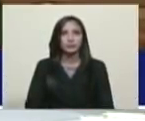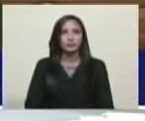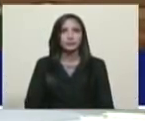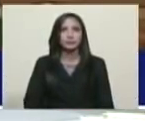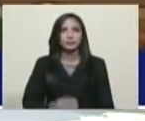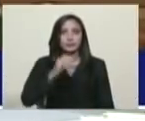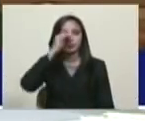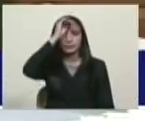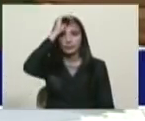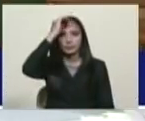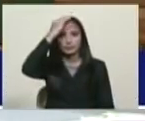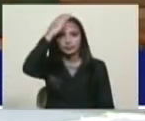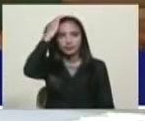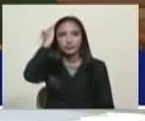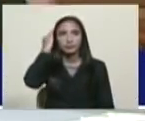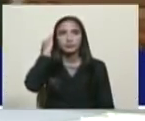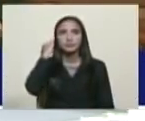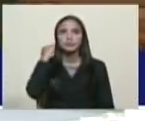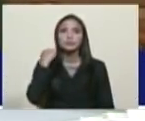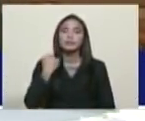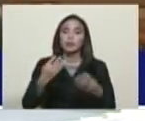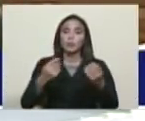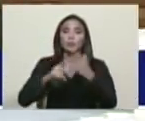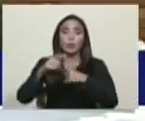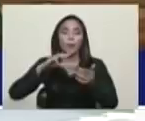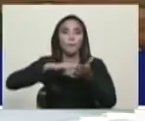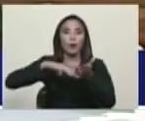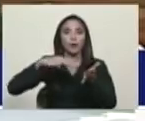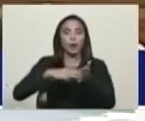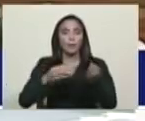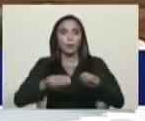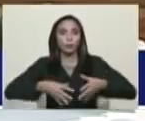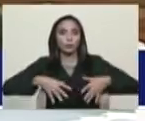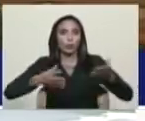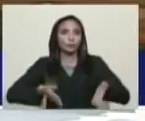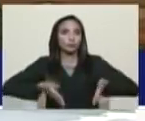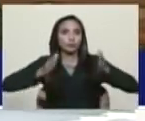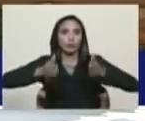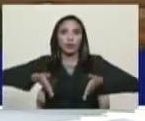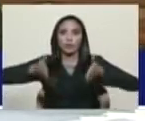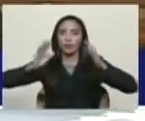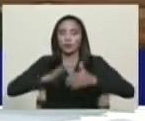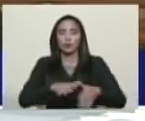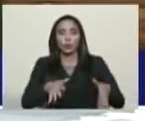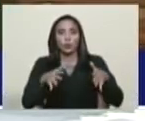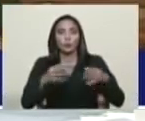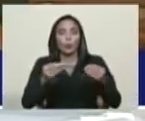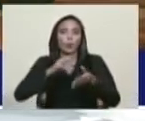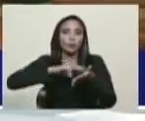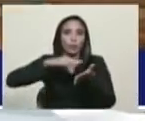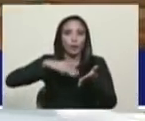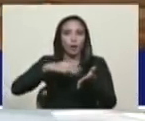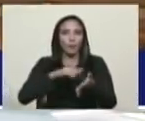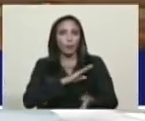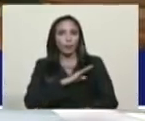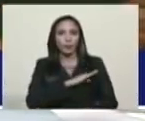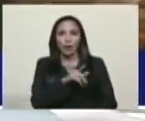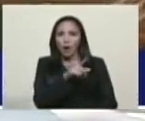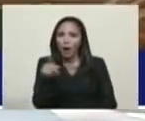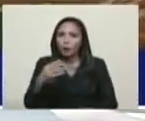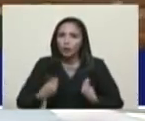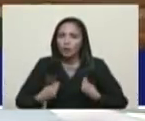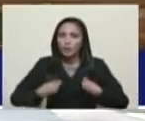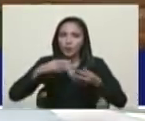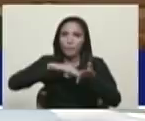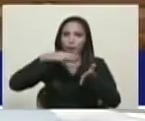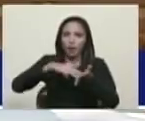Tienen grandes propiedades, pero también tienen grandes mansiones en Miami. Y les gustaría Miami. Ah, ustedes son de Miami. Váyanse pues para